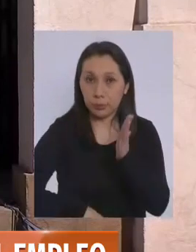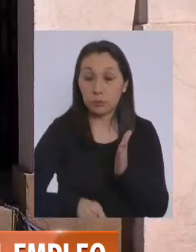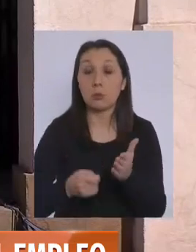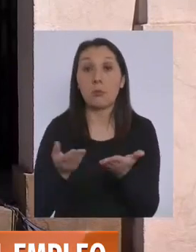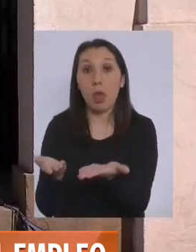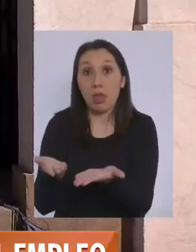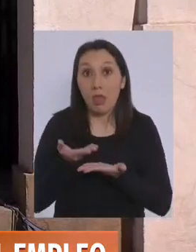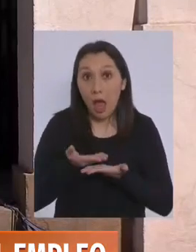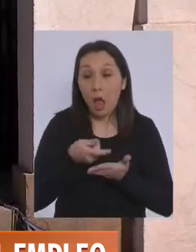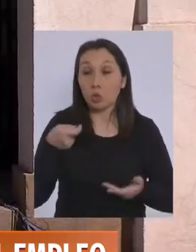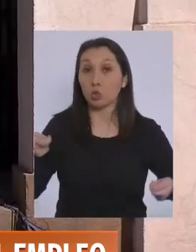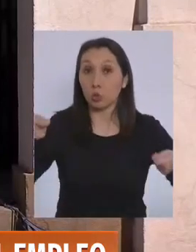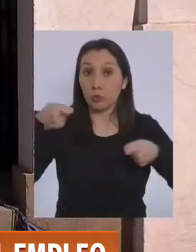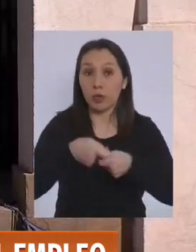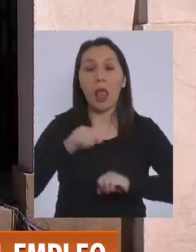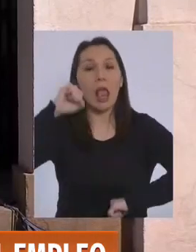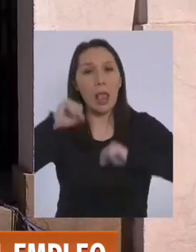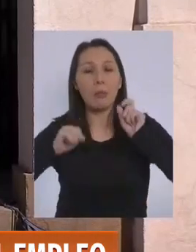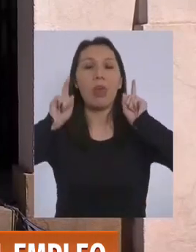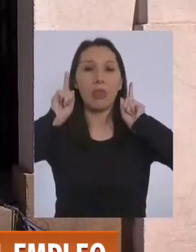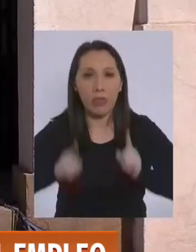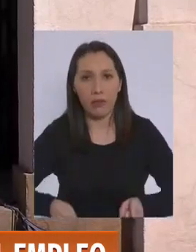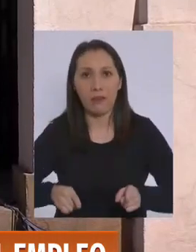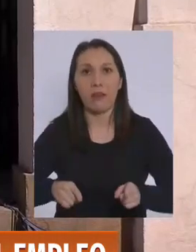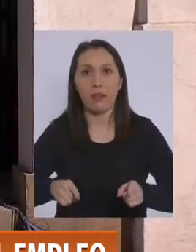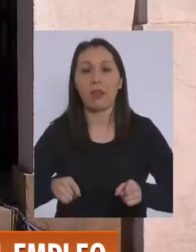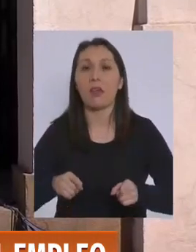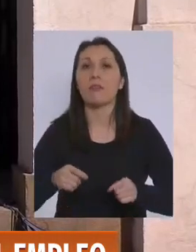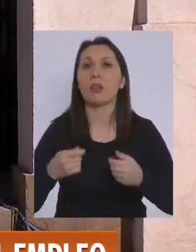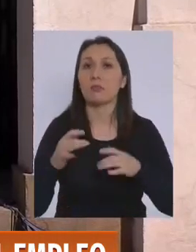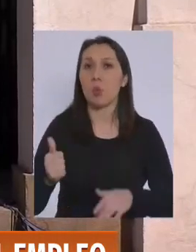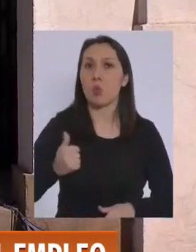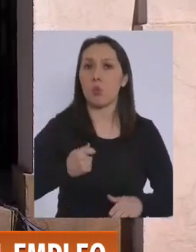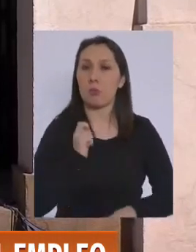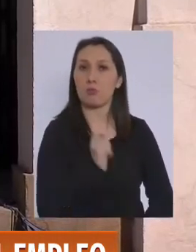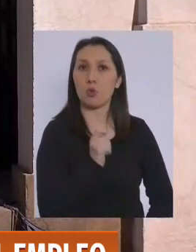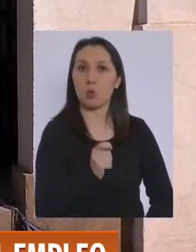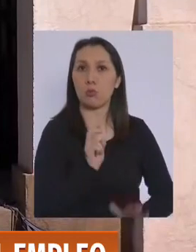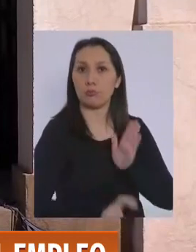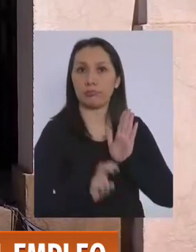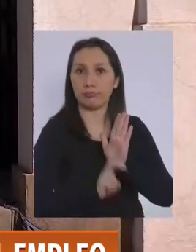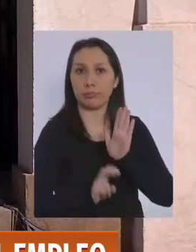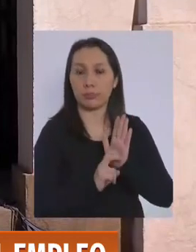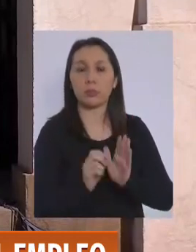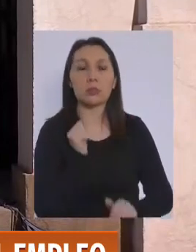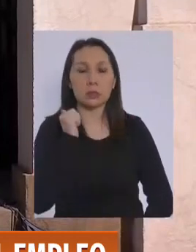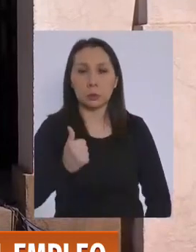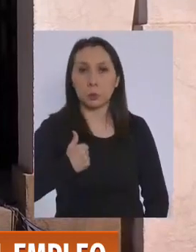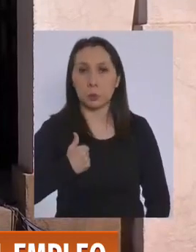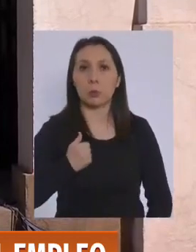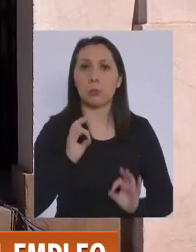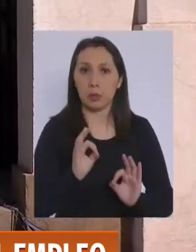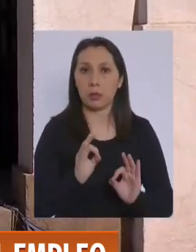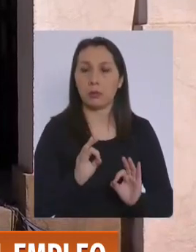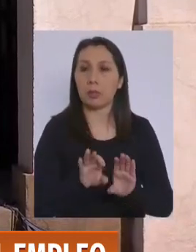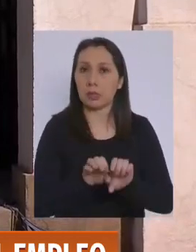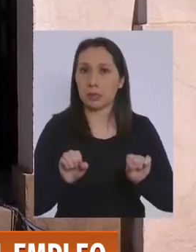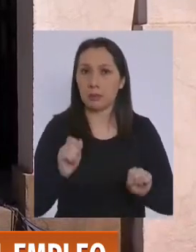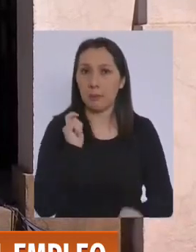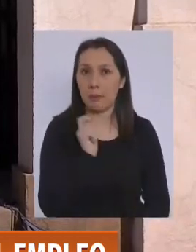acceder a este subsidio, las empresas tienen que tener las cotizaciones de los trabajadores y las trabajadoras declaradas y